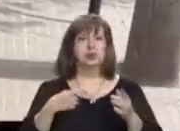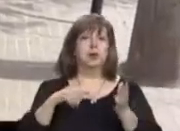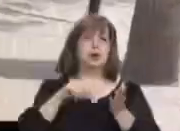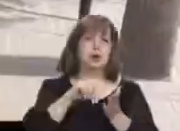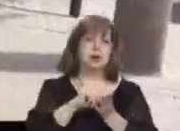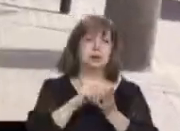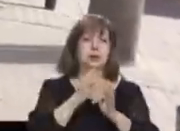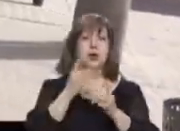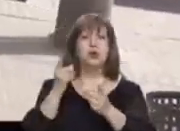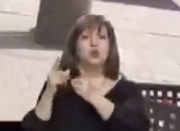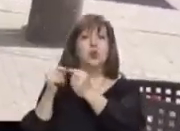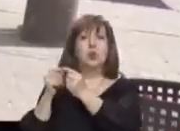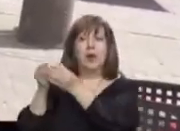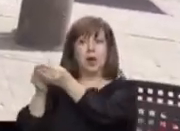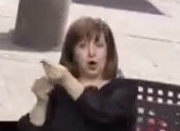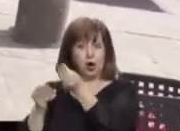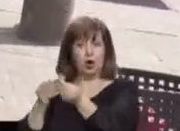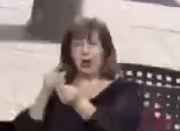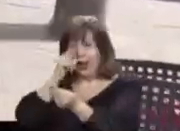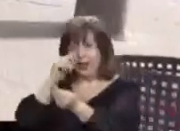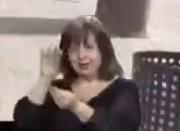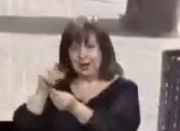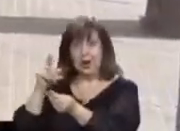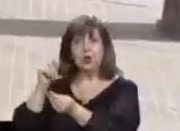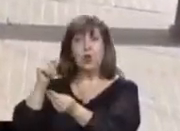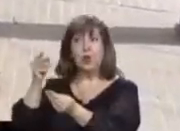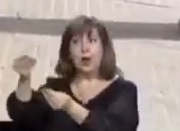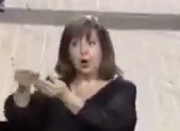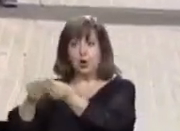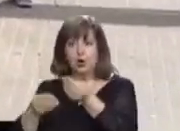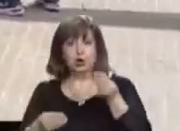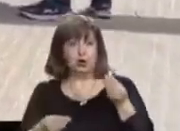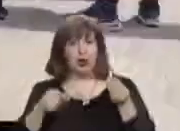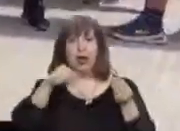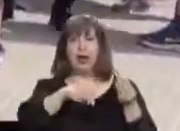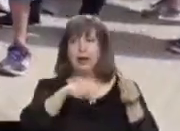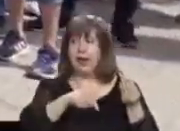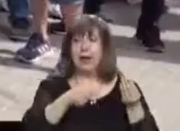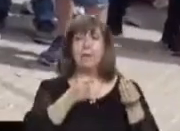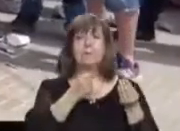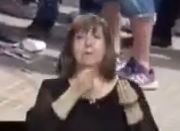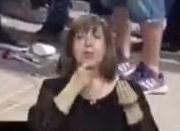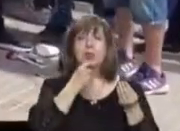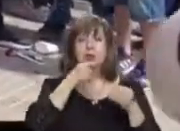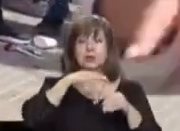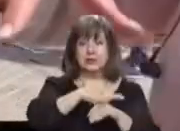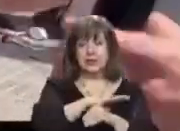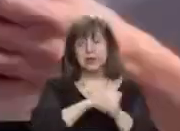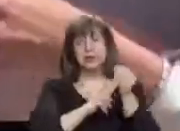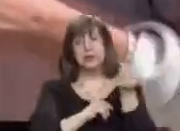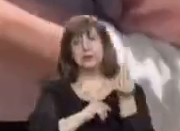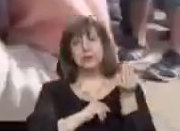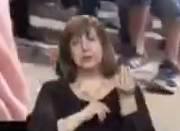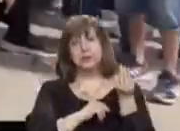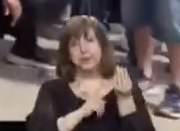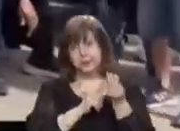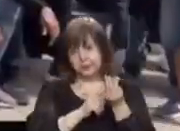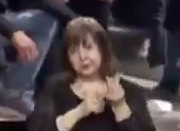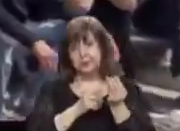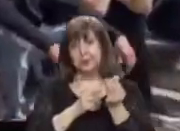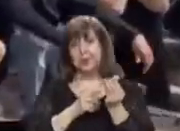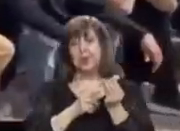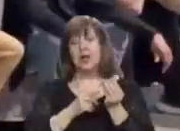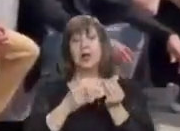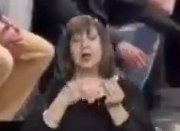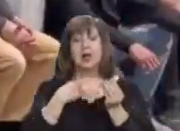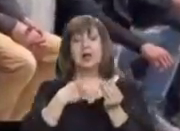un número en aquel lugar y los derivaron acá. Bueno, se dan distintas circunstancias.